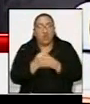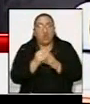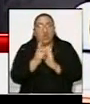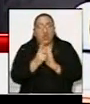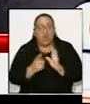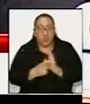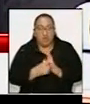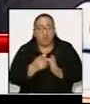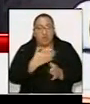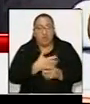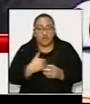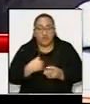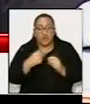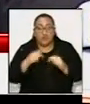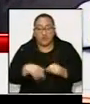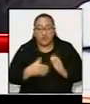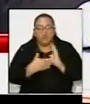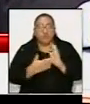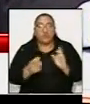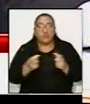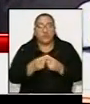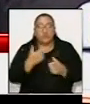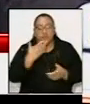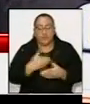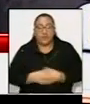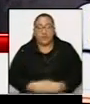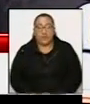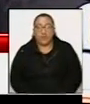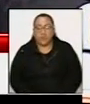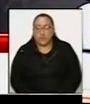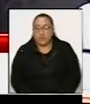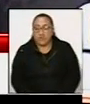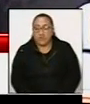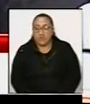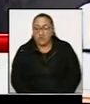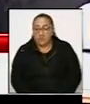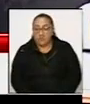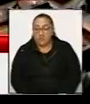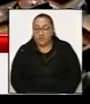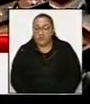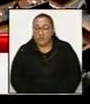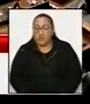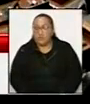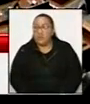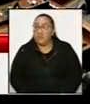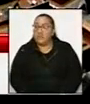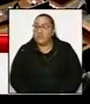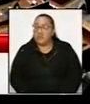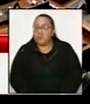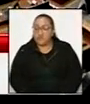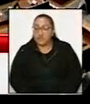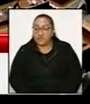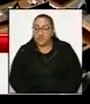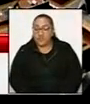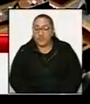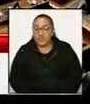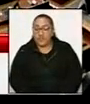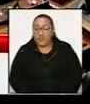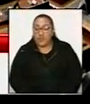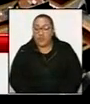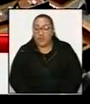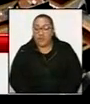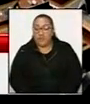presidenta leal que ha presentado la comisión gracias gracias congresista al becerril congresista